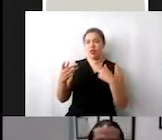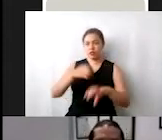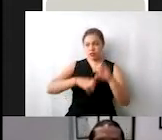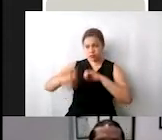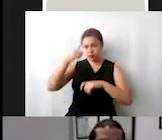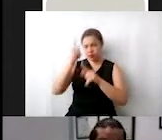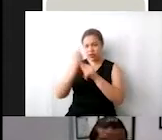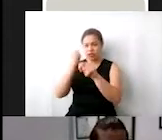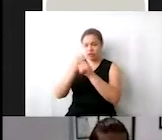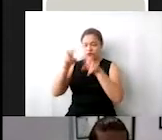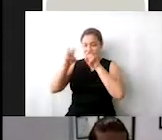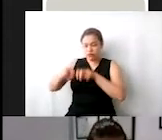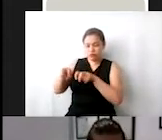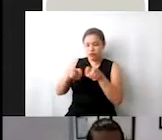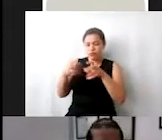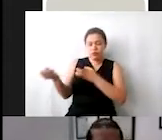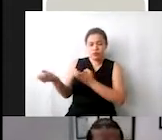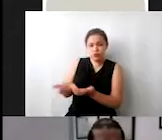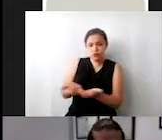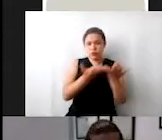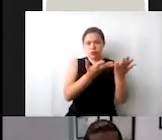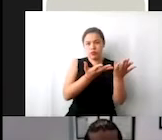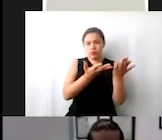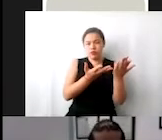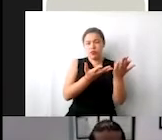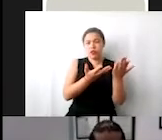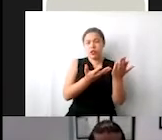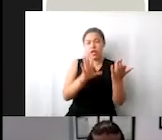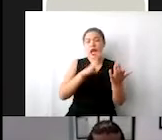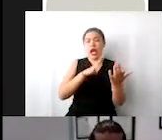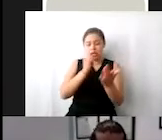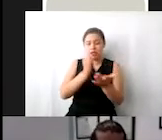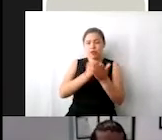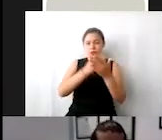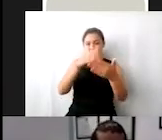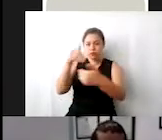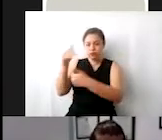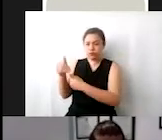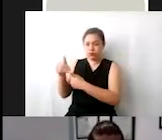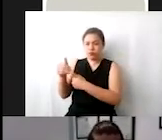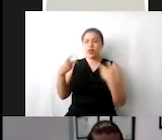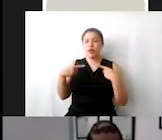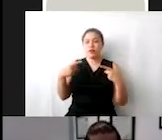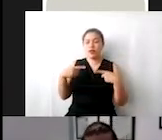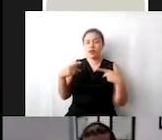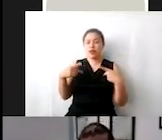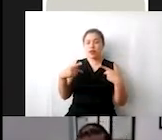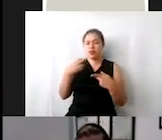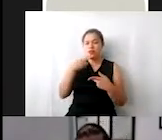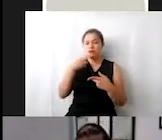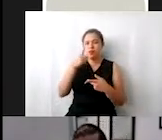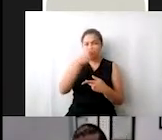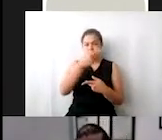decirlo, de los empleados de una compañía, ahí sí hay retención porque se pone a disposición el personal. Pero después nos